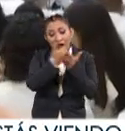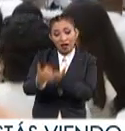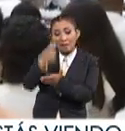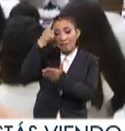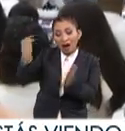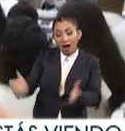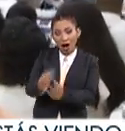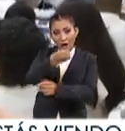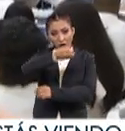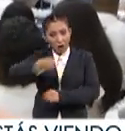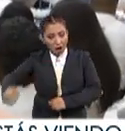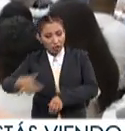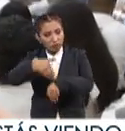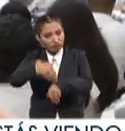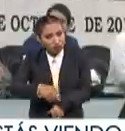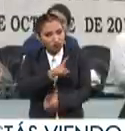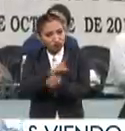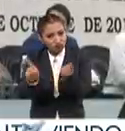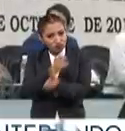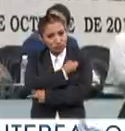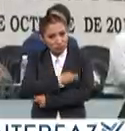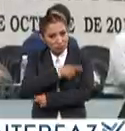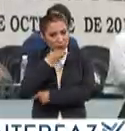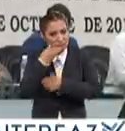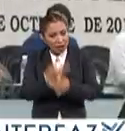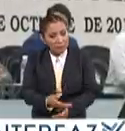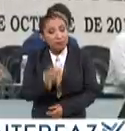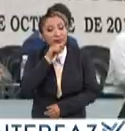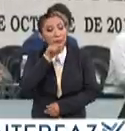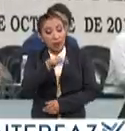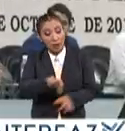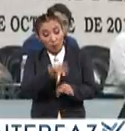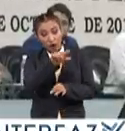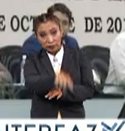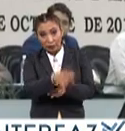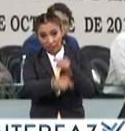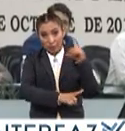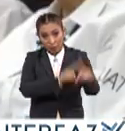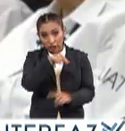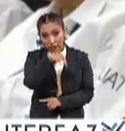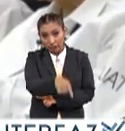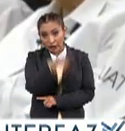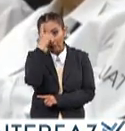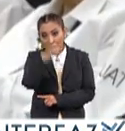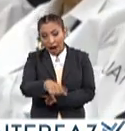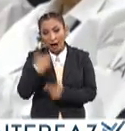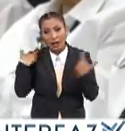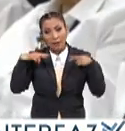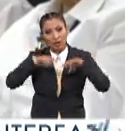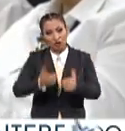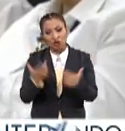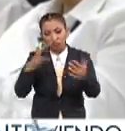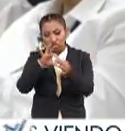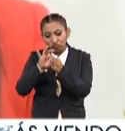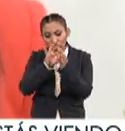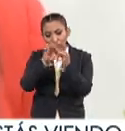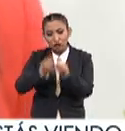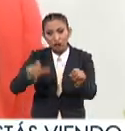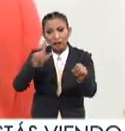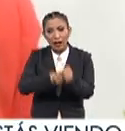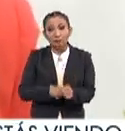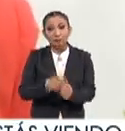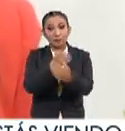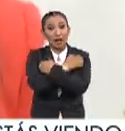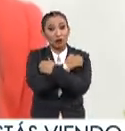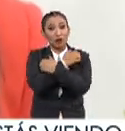que promueva la disciplina y la sana convivencia. Además, destacó el papel de la disciplina deportiva en la rehabilitación del tejido social.